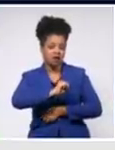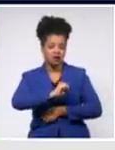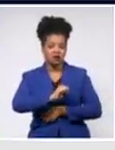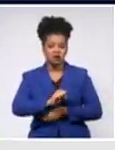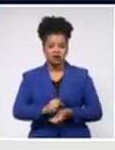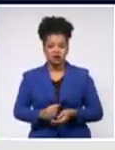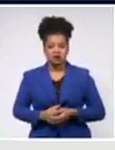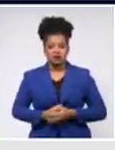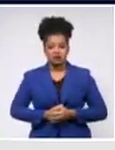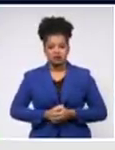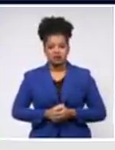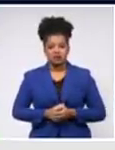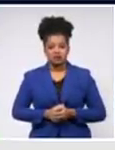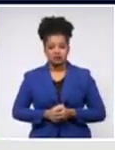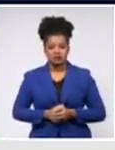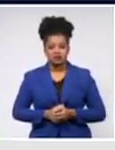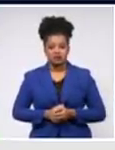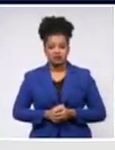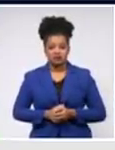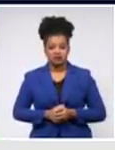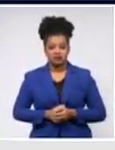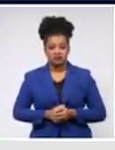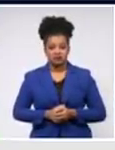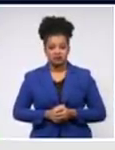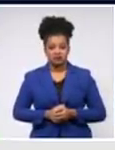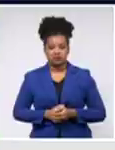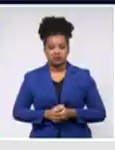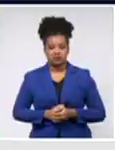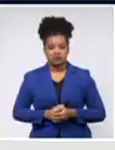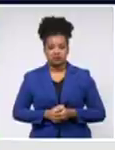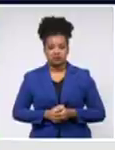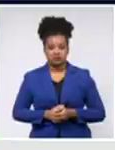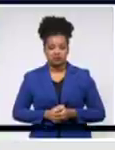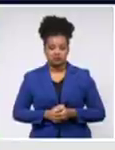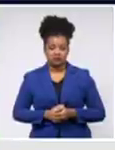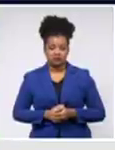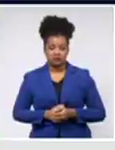que fue posible, hizo primeramente